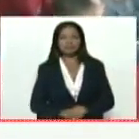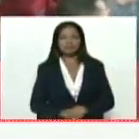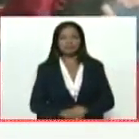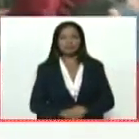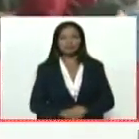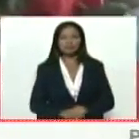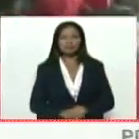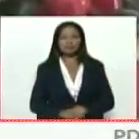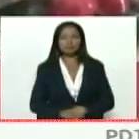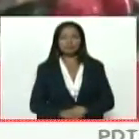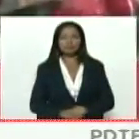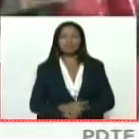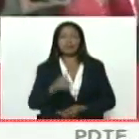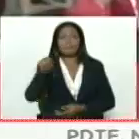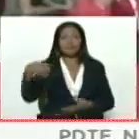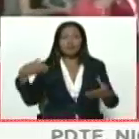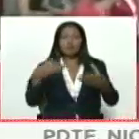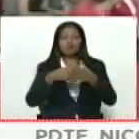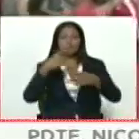Y está la generación...